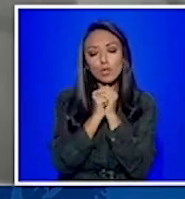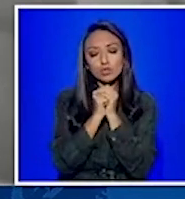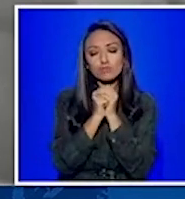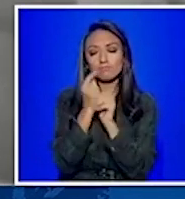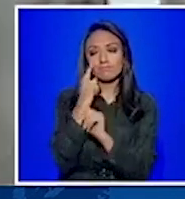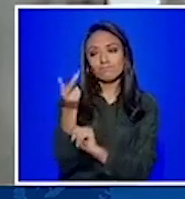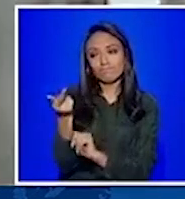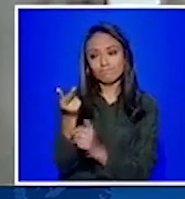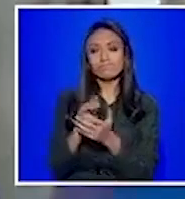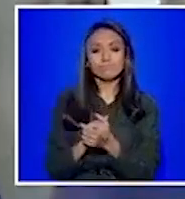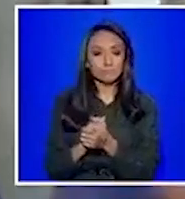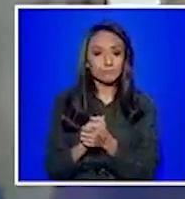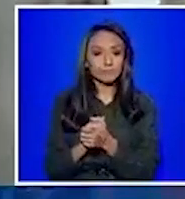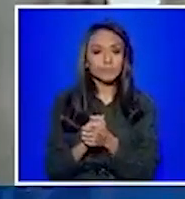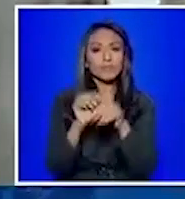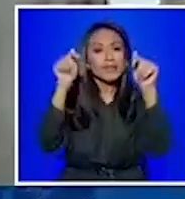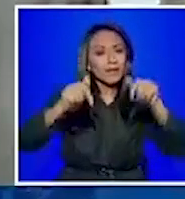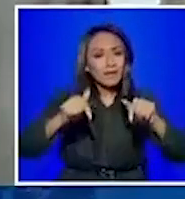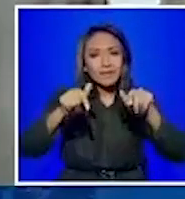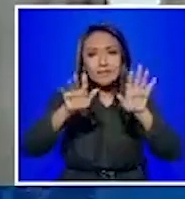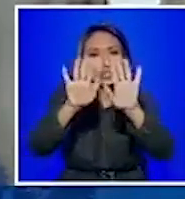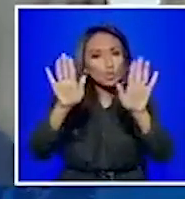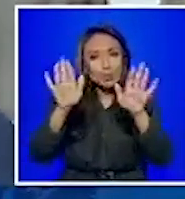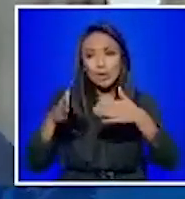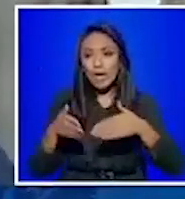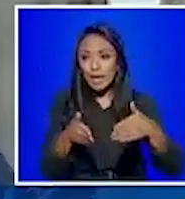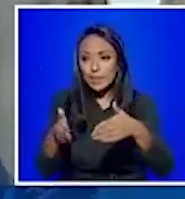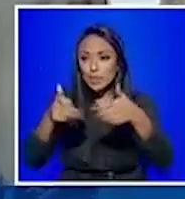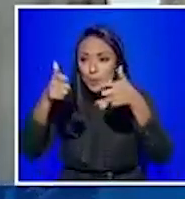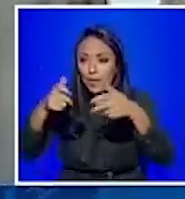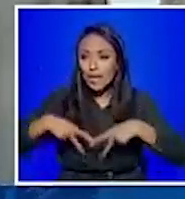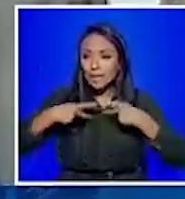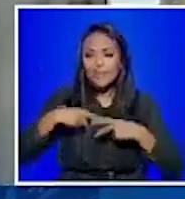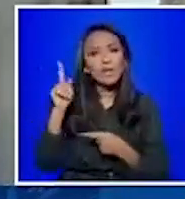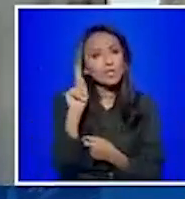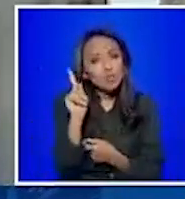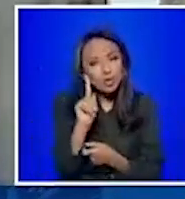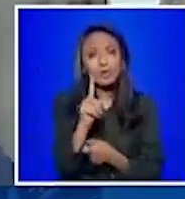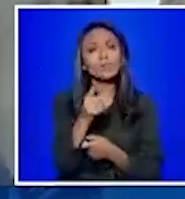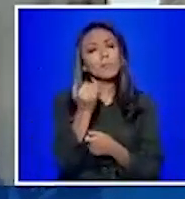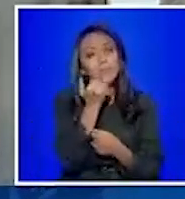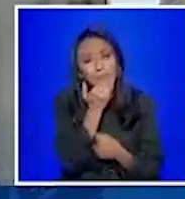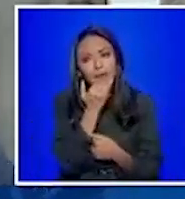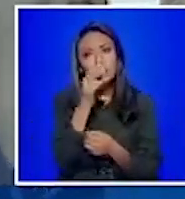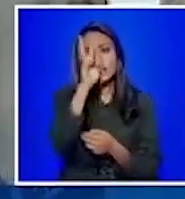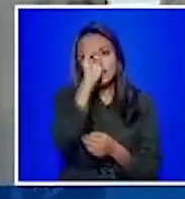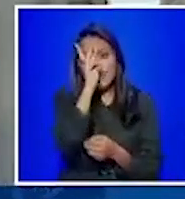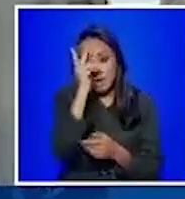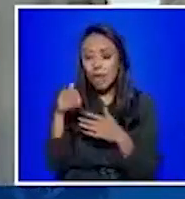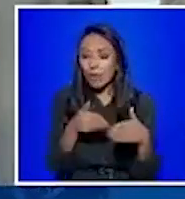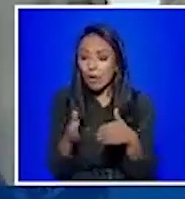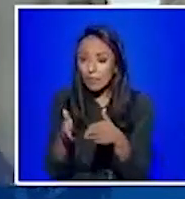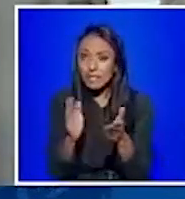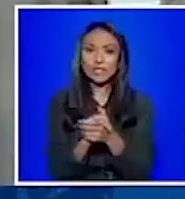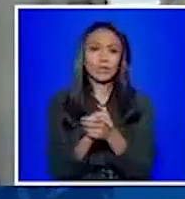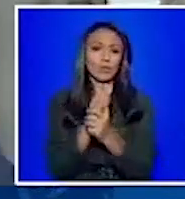este no es el camino para ser lalín y la vida están por mal camino por favor convertirse cambiar